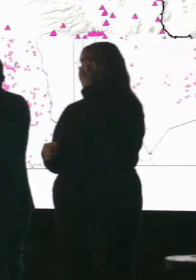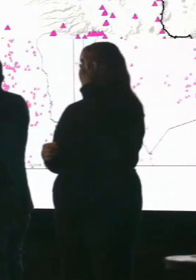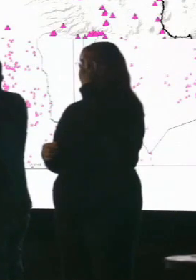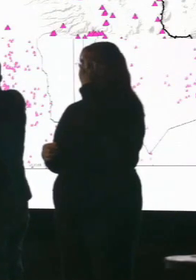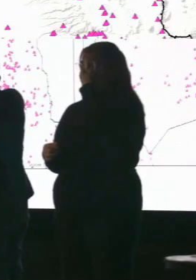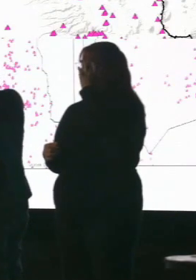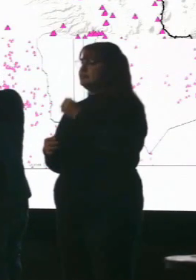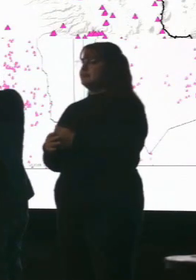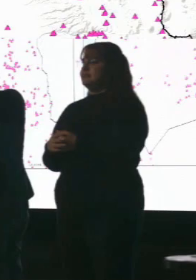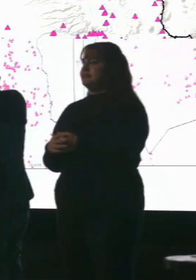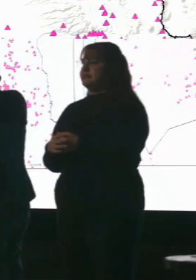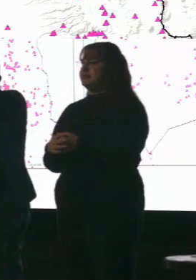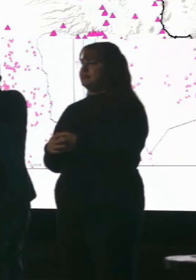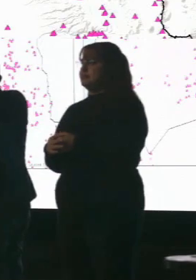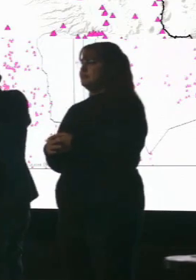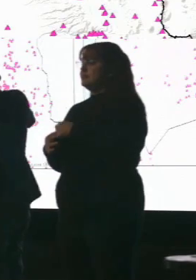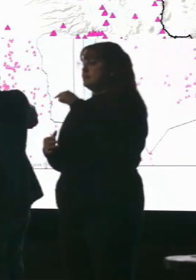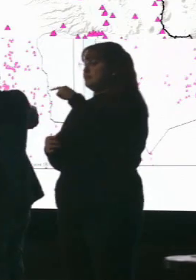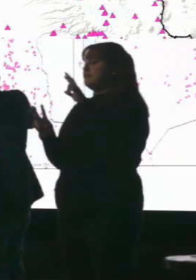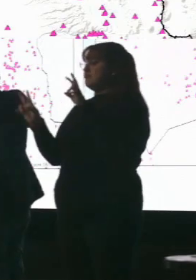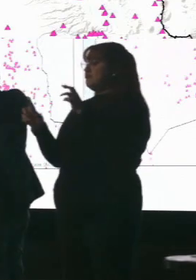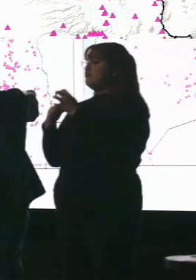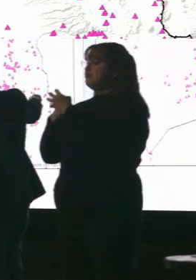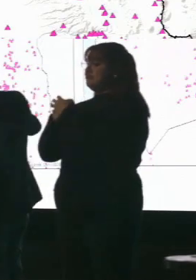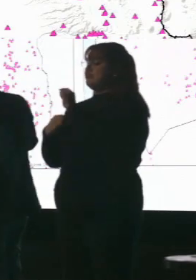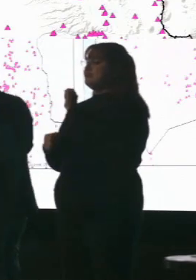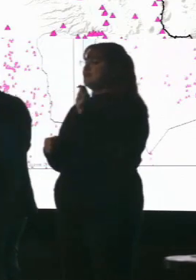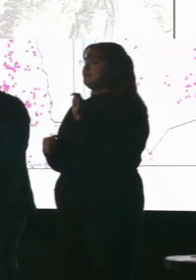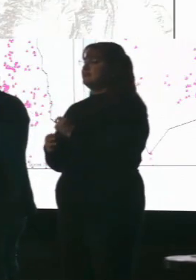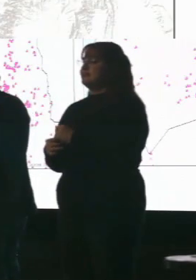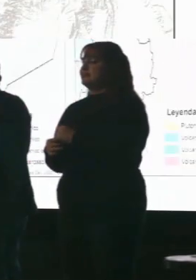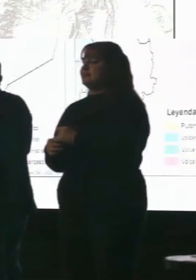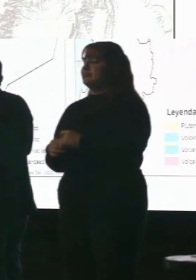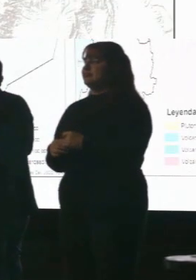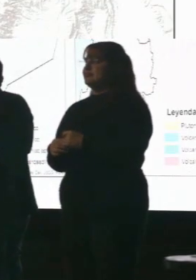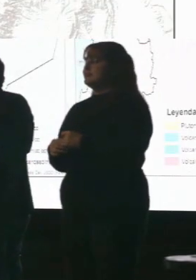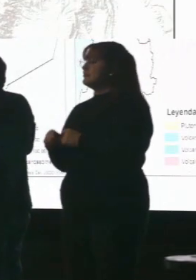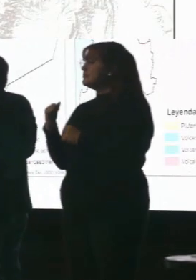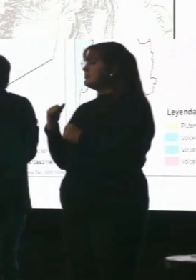Bueno, esto sería con respecto a Tarapacá y esto en específico. Entonces, ¿qué es lo que ocurre?